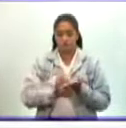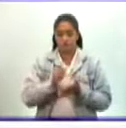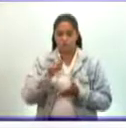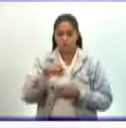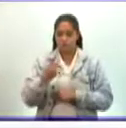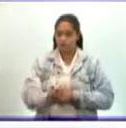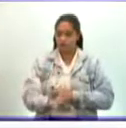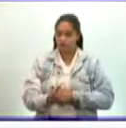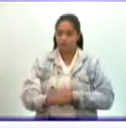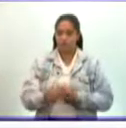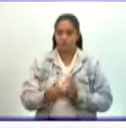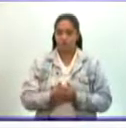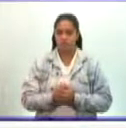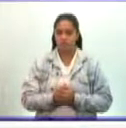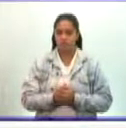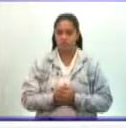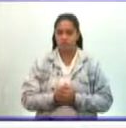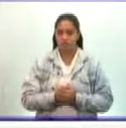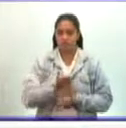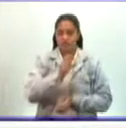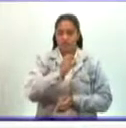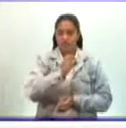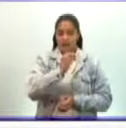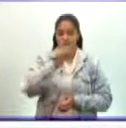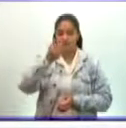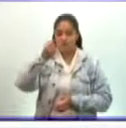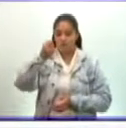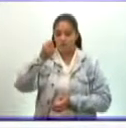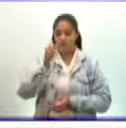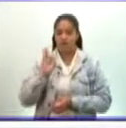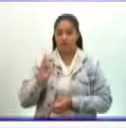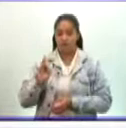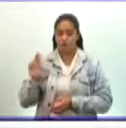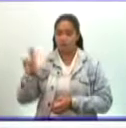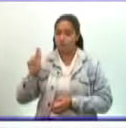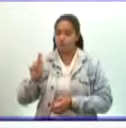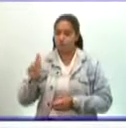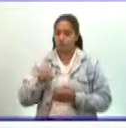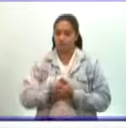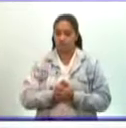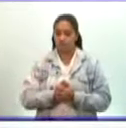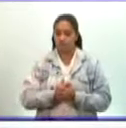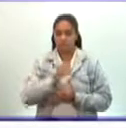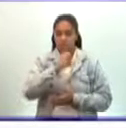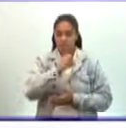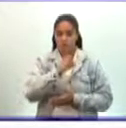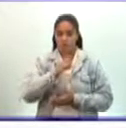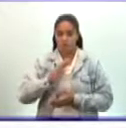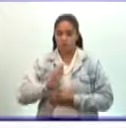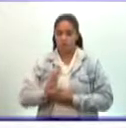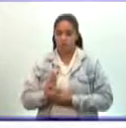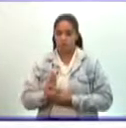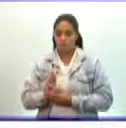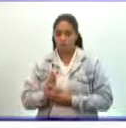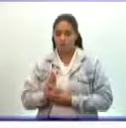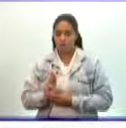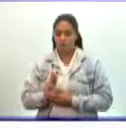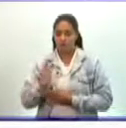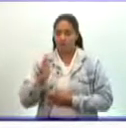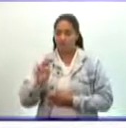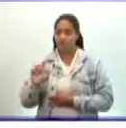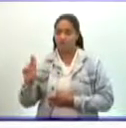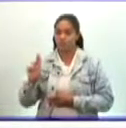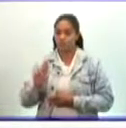ejercicio. El segmento OA, 8 unidades, el segmento OB, 3 unidades, el